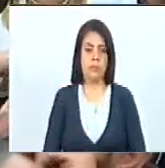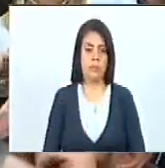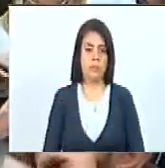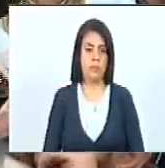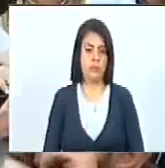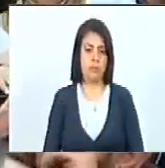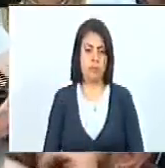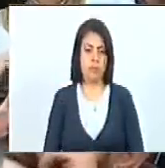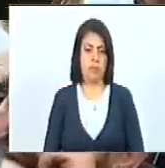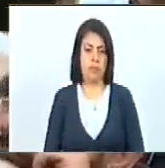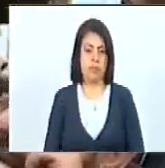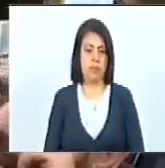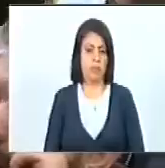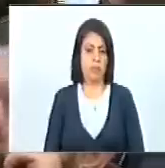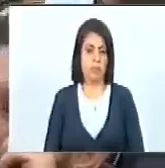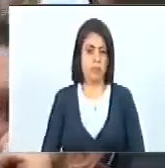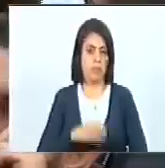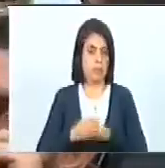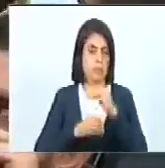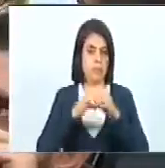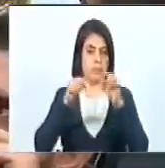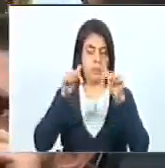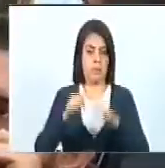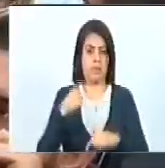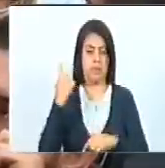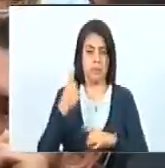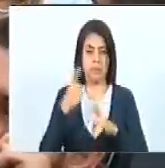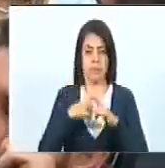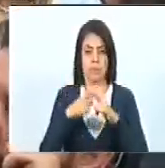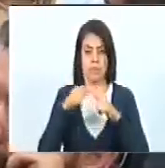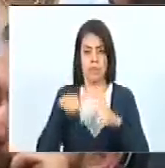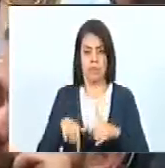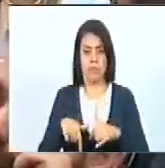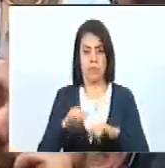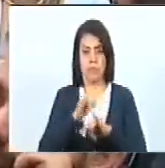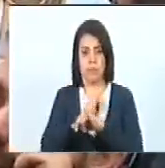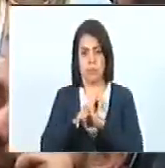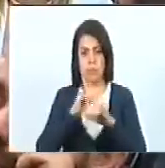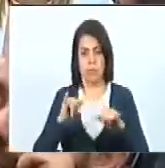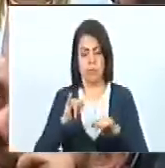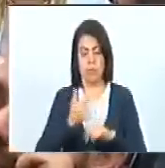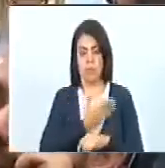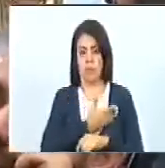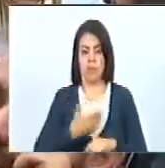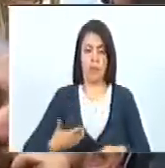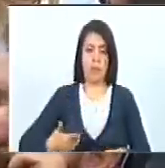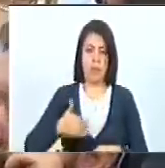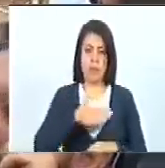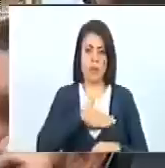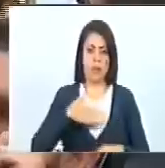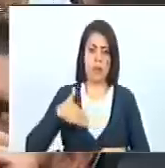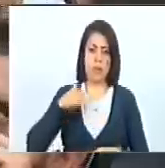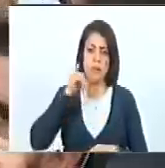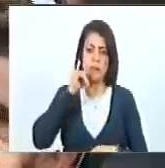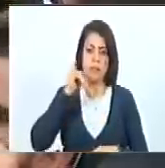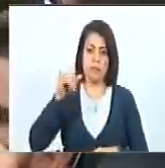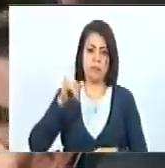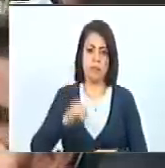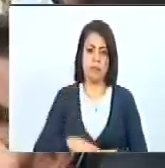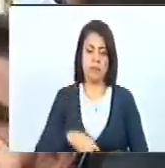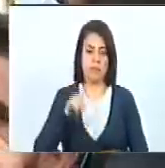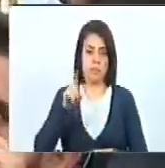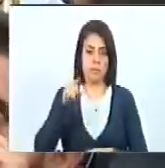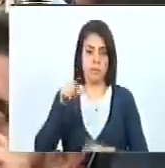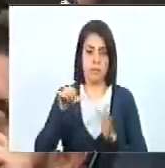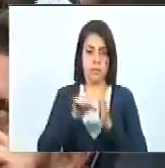con esta situación, con estas incursiones que estamos haciendo. Pero no solamente, para terminar, presidente, quiero también denunciar allá